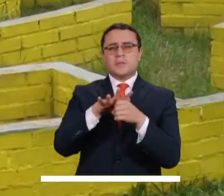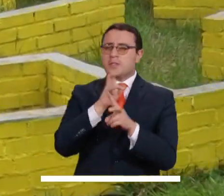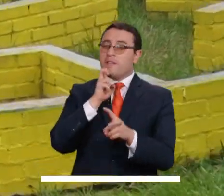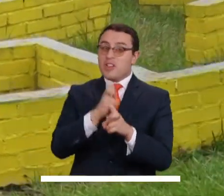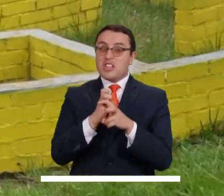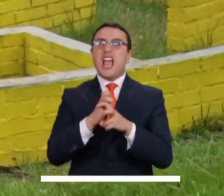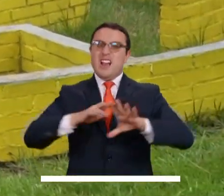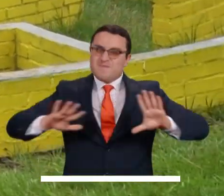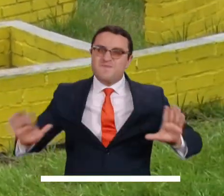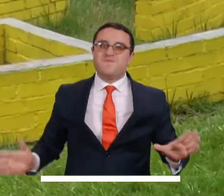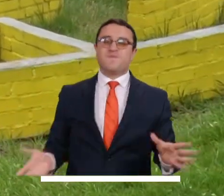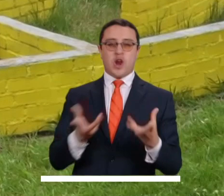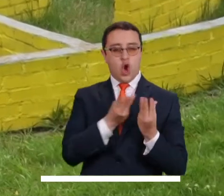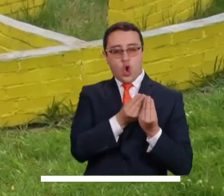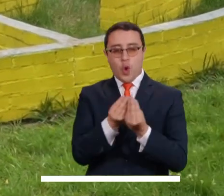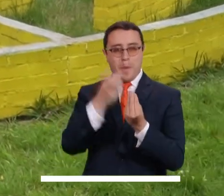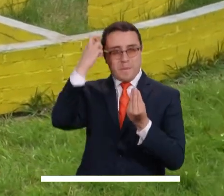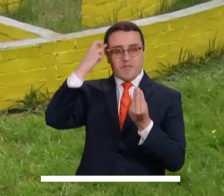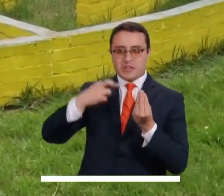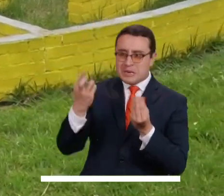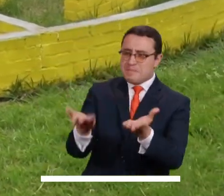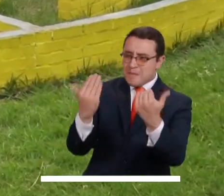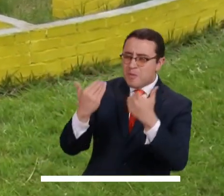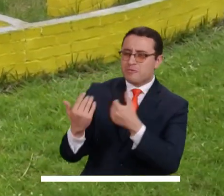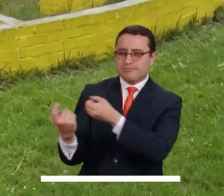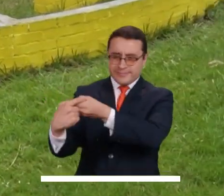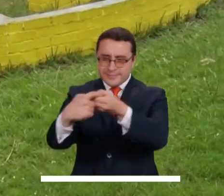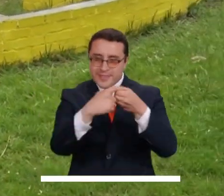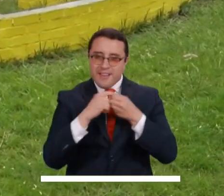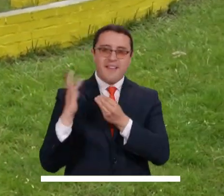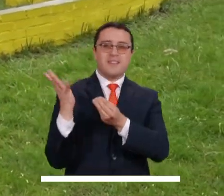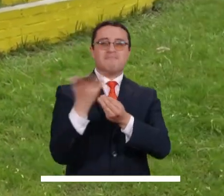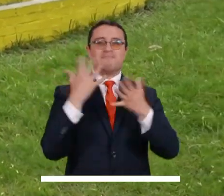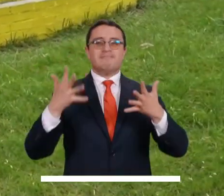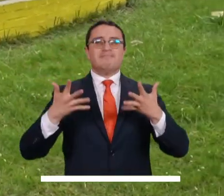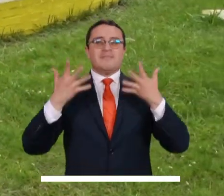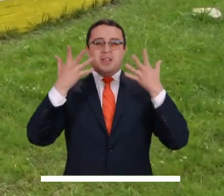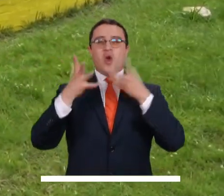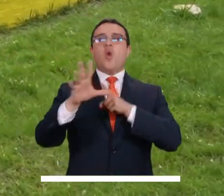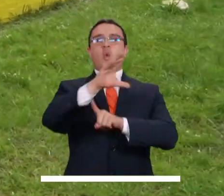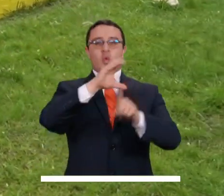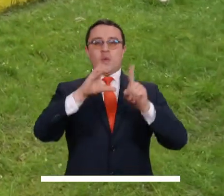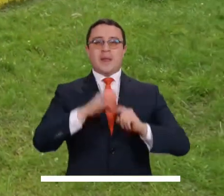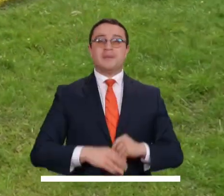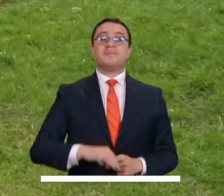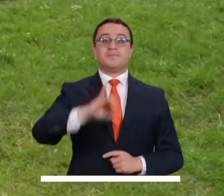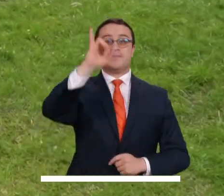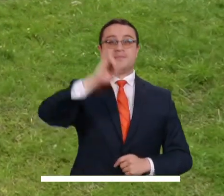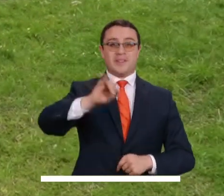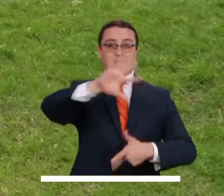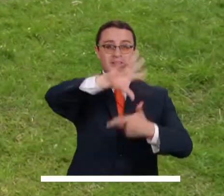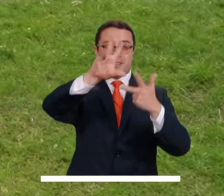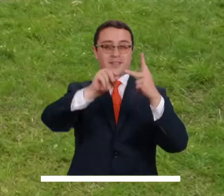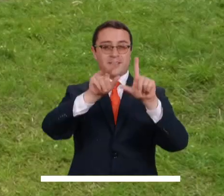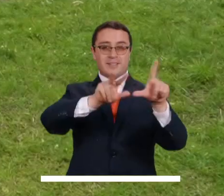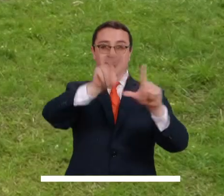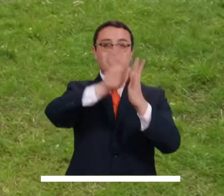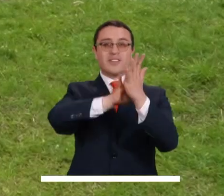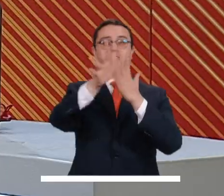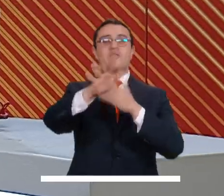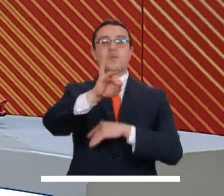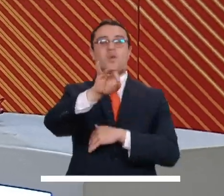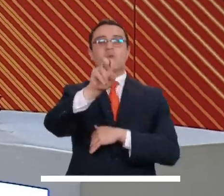jóvenes profesionales han tratado de solucionar con un arte en el que se respira cultura. Desde Ibagué, para Enlace 13, informó Juan Manuel